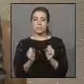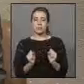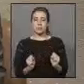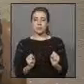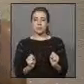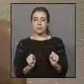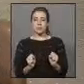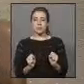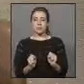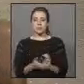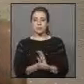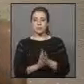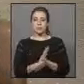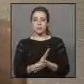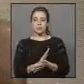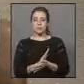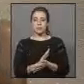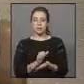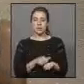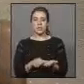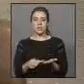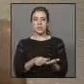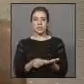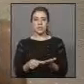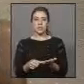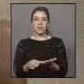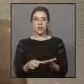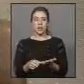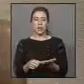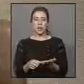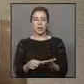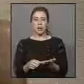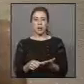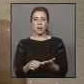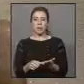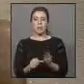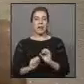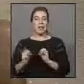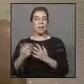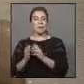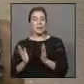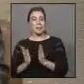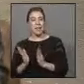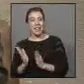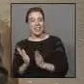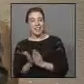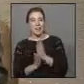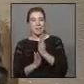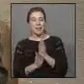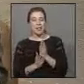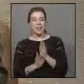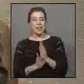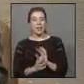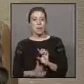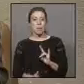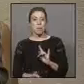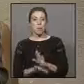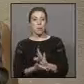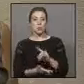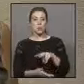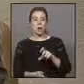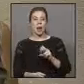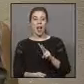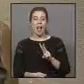posibilidades todas las seguras apropiadas para que los emprendedores, en este caso, los emprendedores de la comuna Buchuncabí